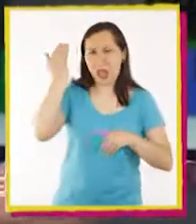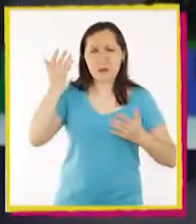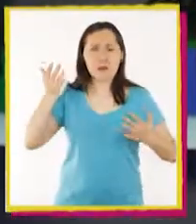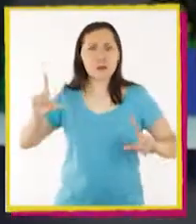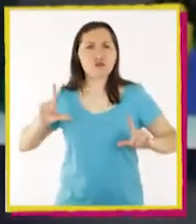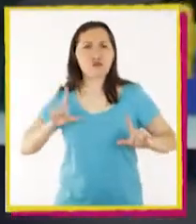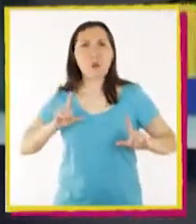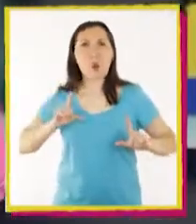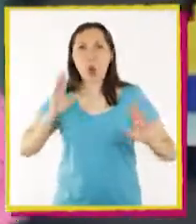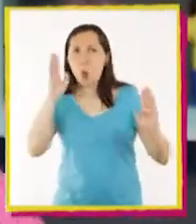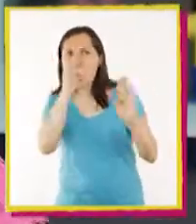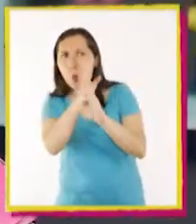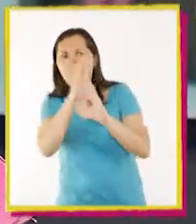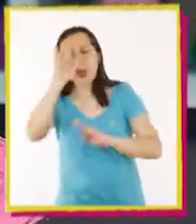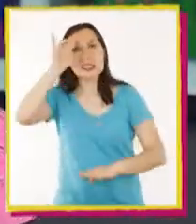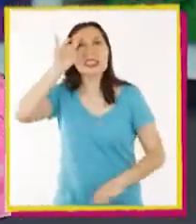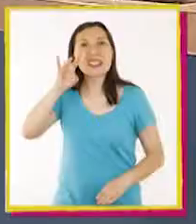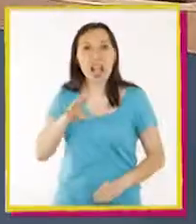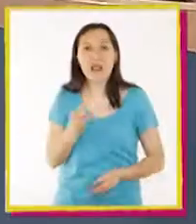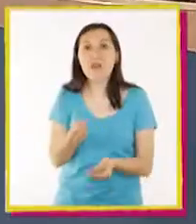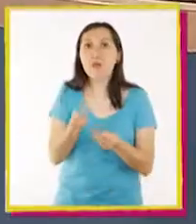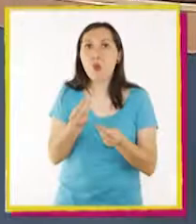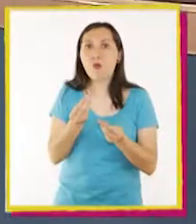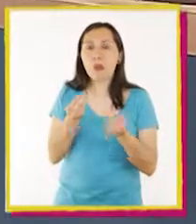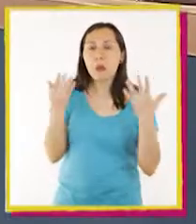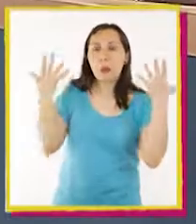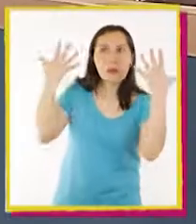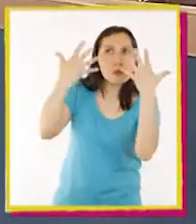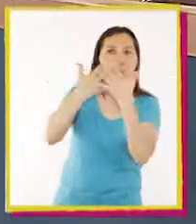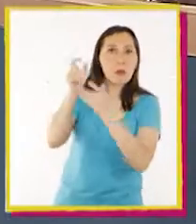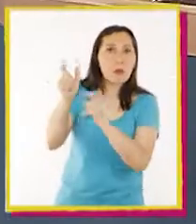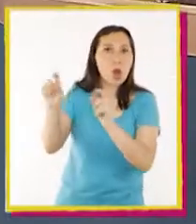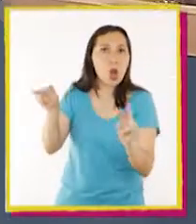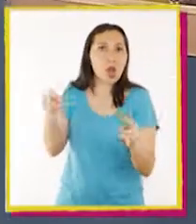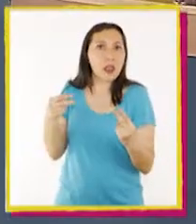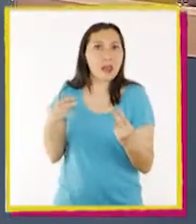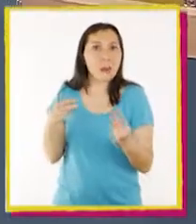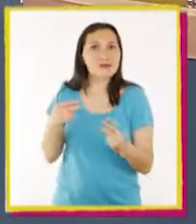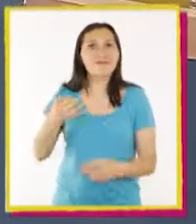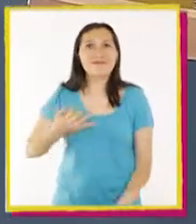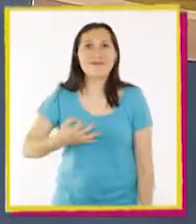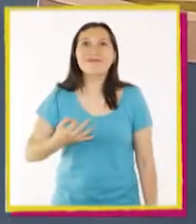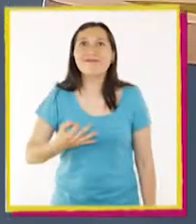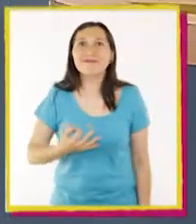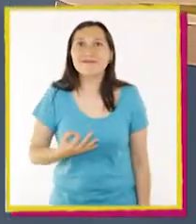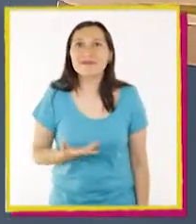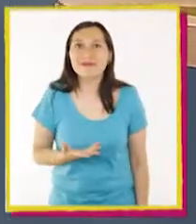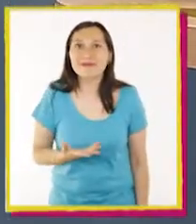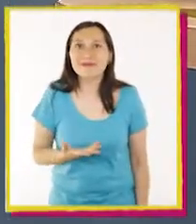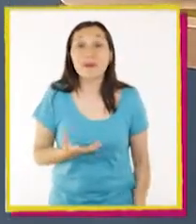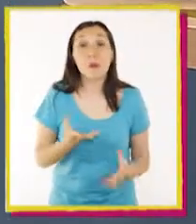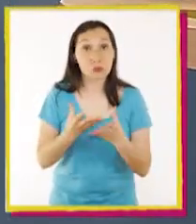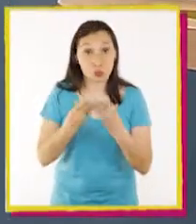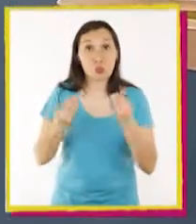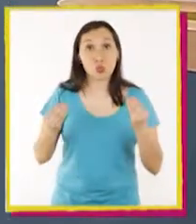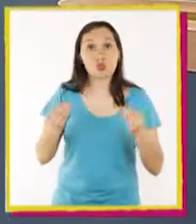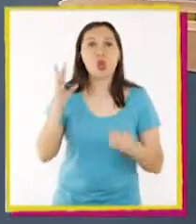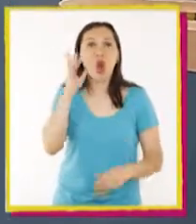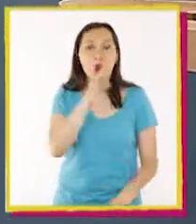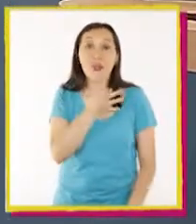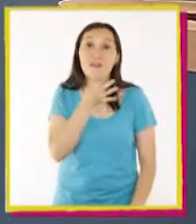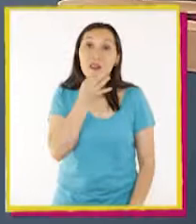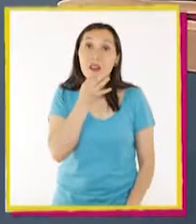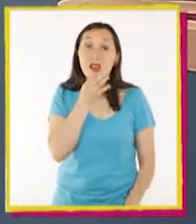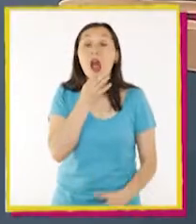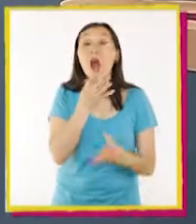famoso porque sabe camuflarse o esconderse muy bien. Es cierto que muchos son